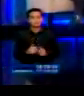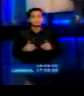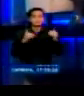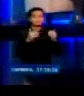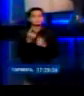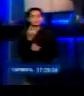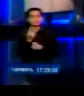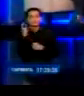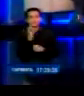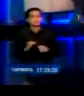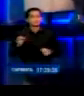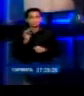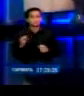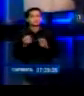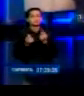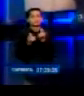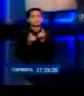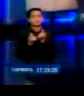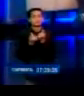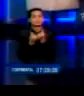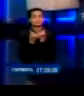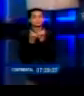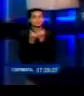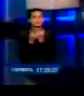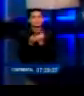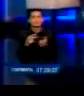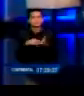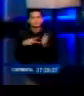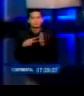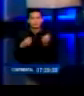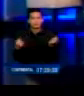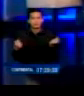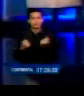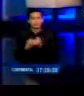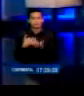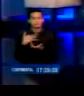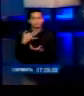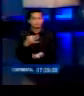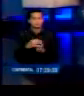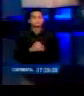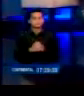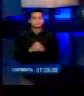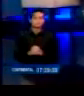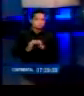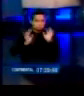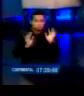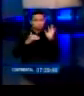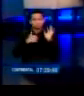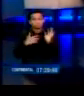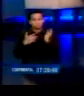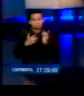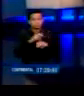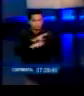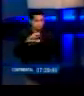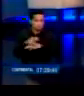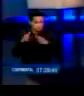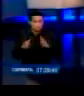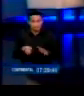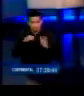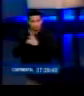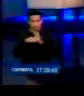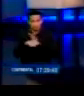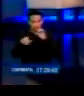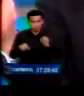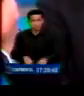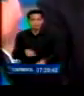crecido en 11% y el dinero electrónico es con respaldo y de forma voluntaria. Entonces, me gustaría, señor superintendente de bancos, que